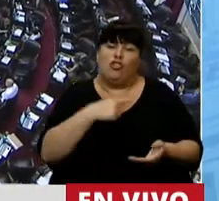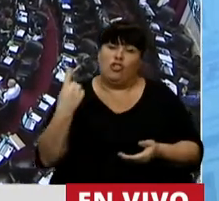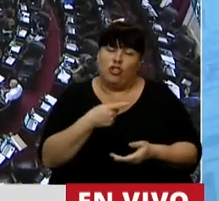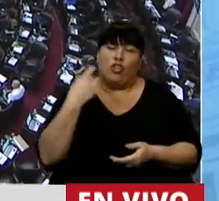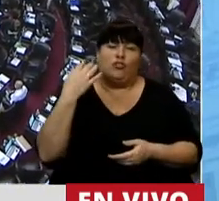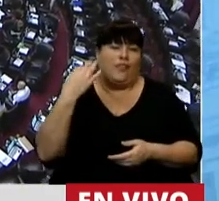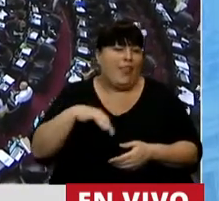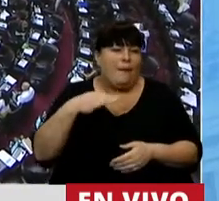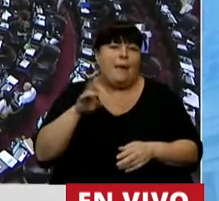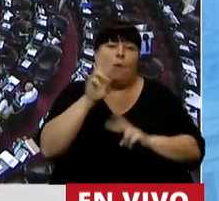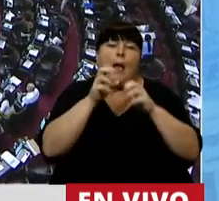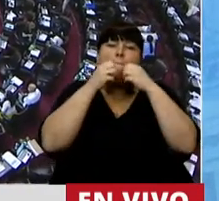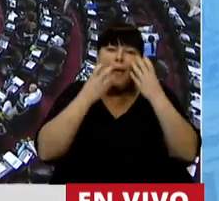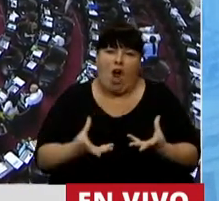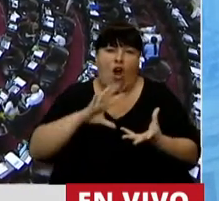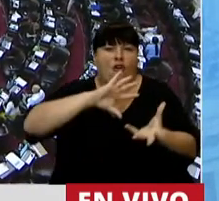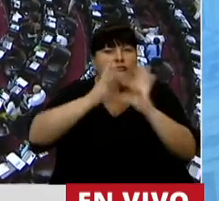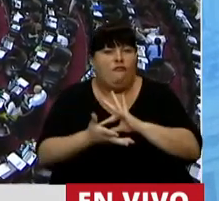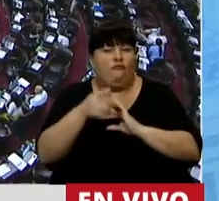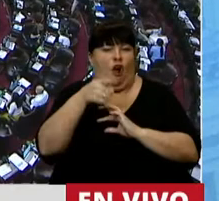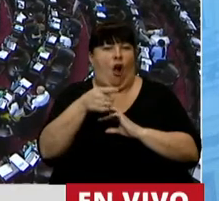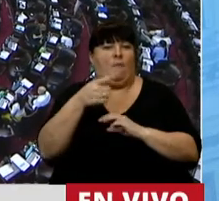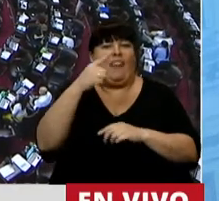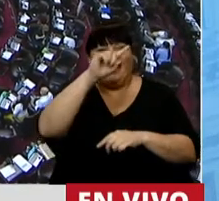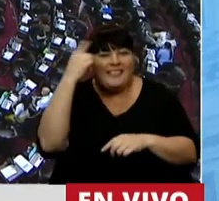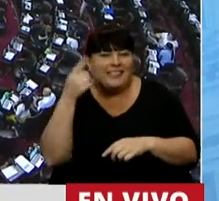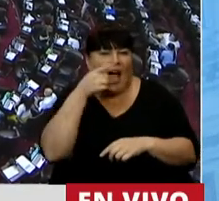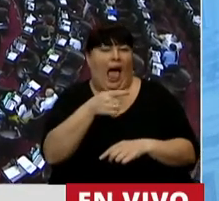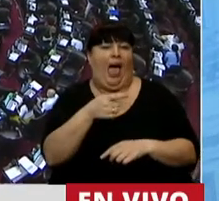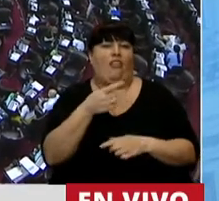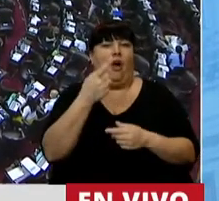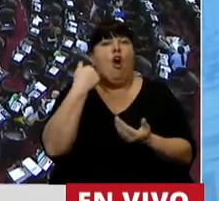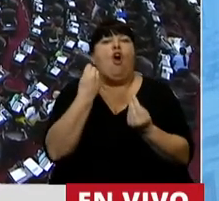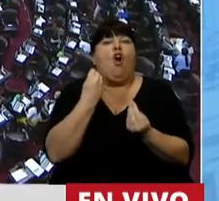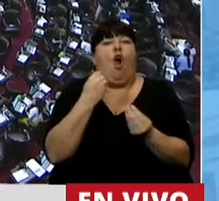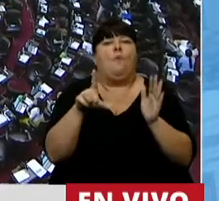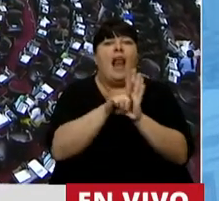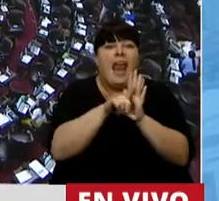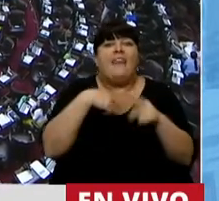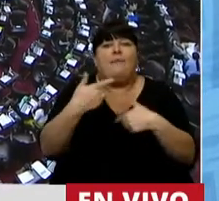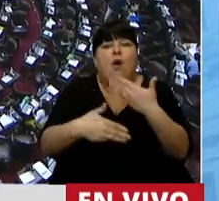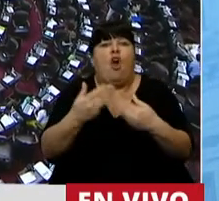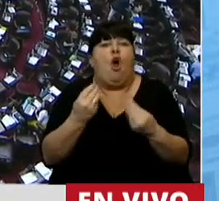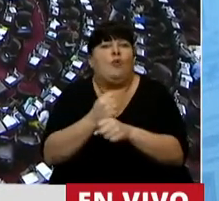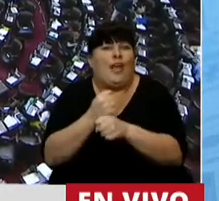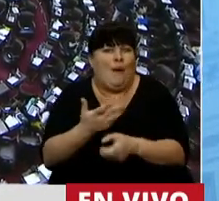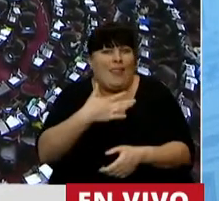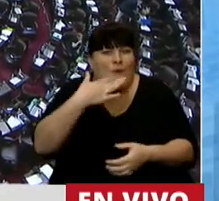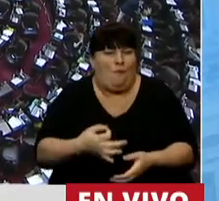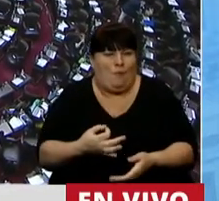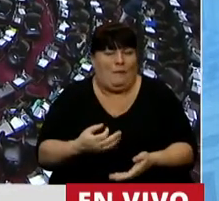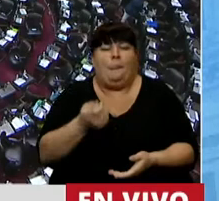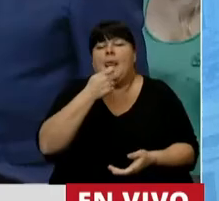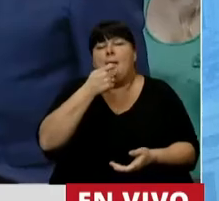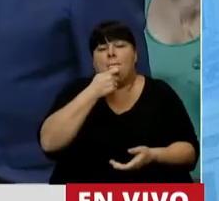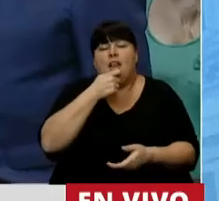tenemos claramente que mejorar la forma en que nuestro Estado implementa esta política pública. Si uno toma,